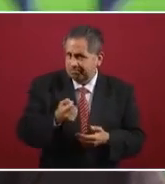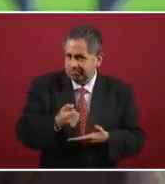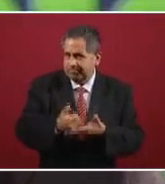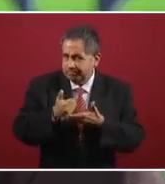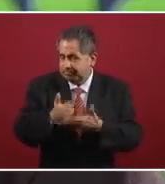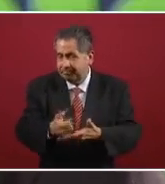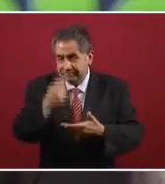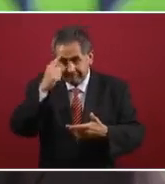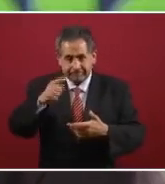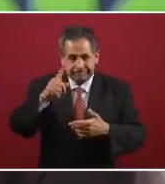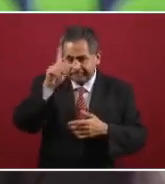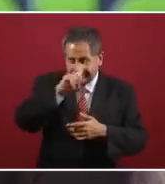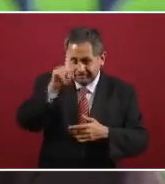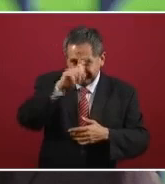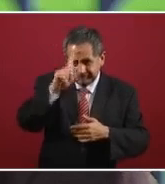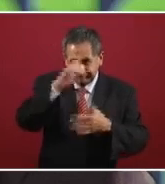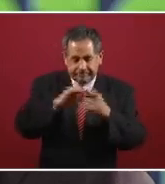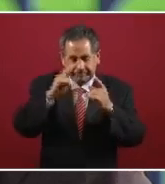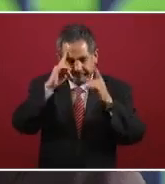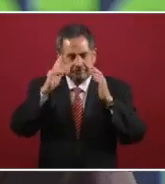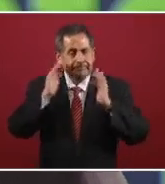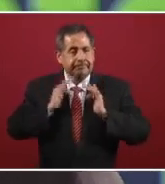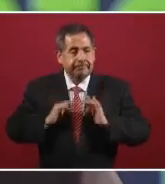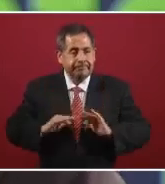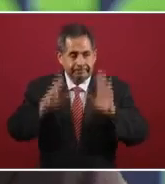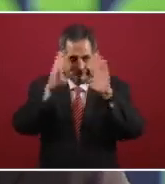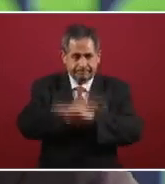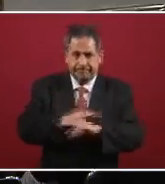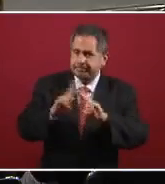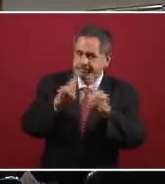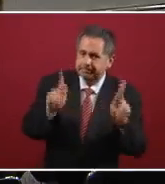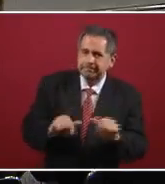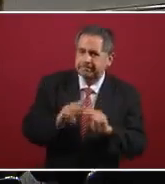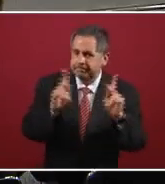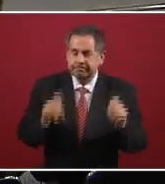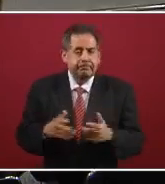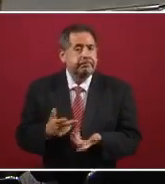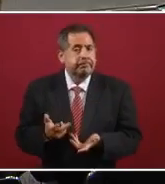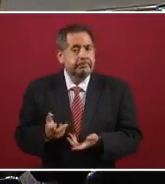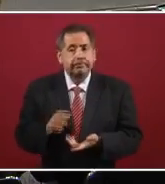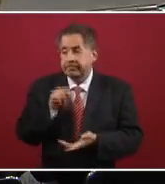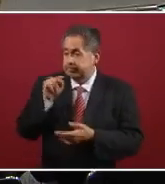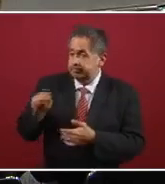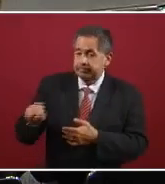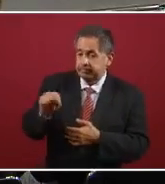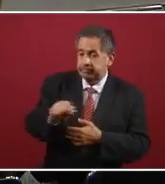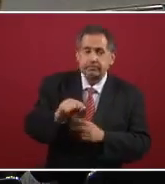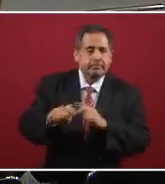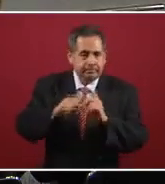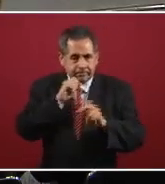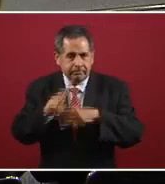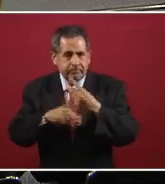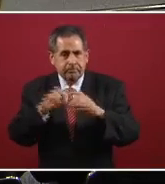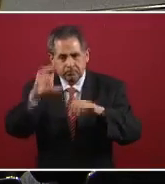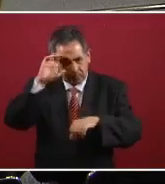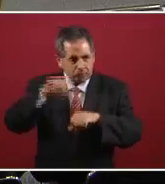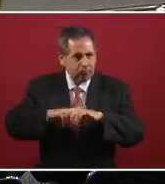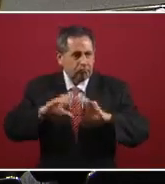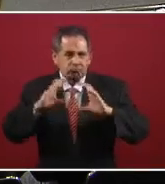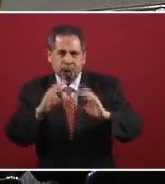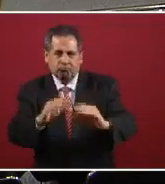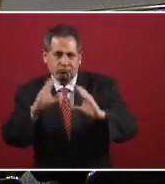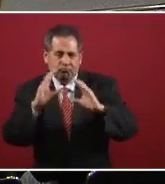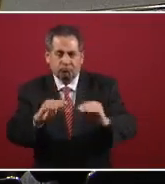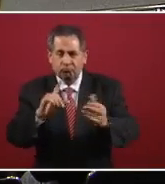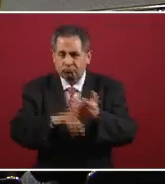la atención y tratamiento a quienes lo necesiten, pero también se va a ofrecer una, digamos, una serie de actividades culturales, de formación